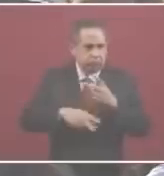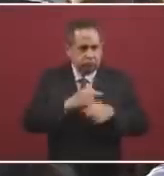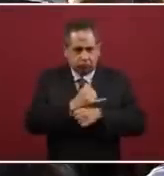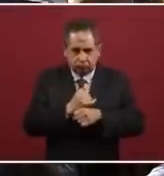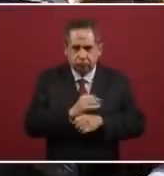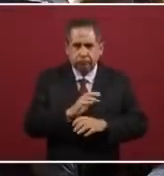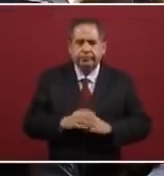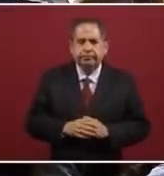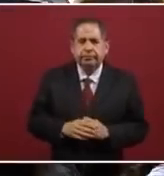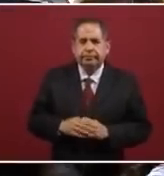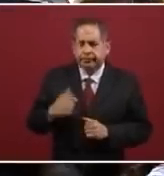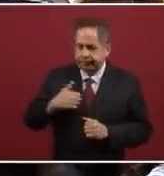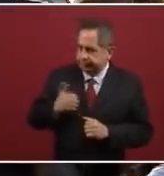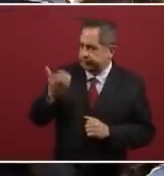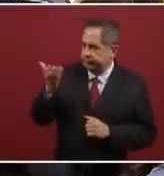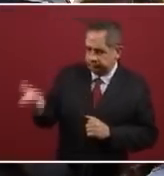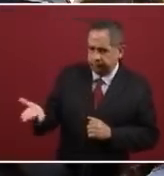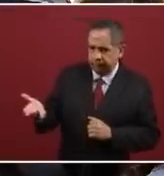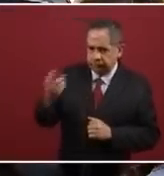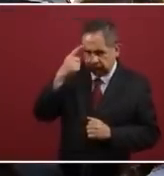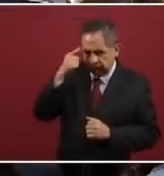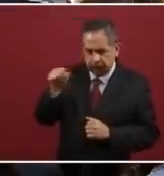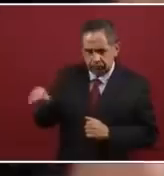yo voy a pedirle